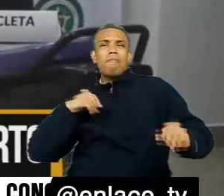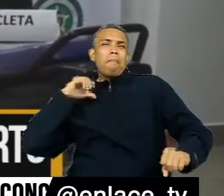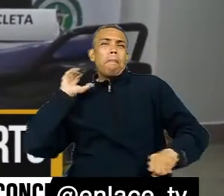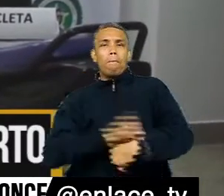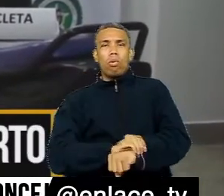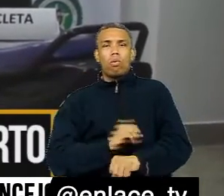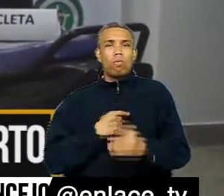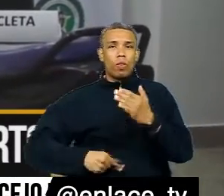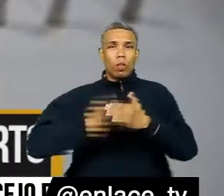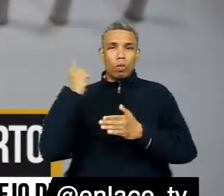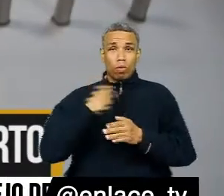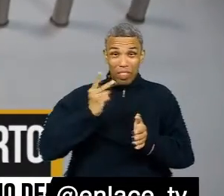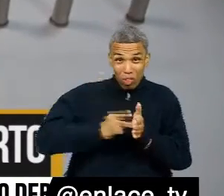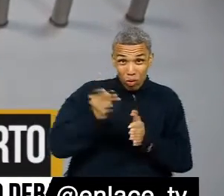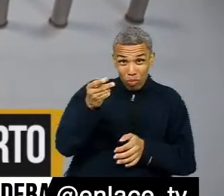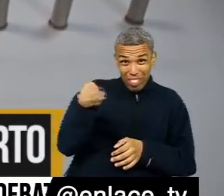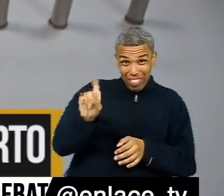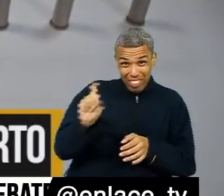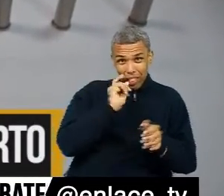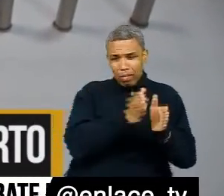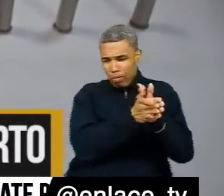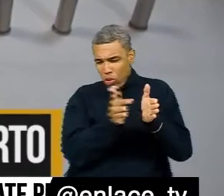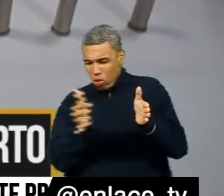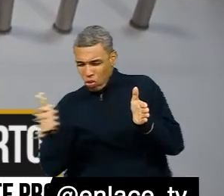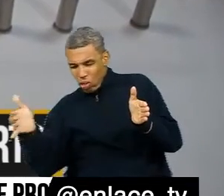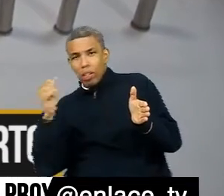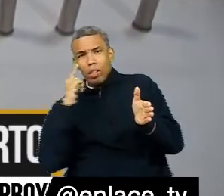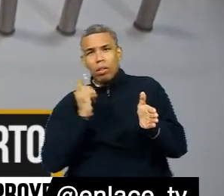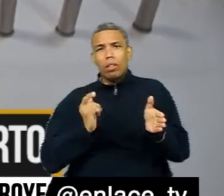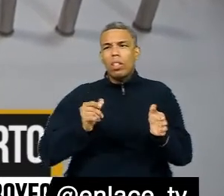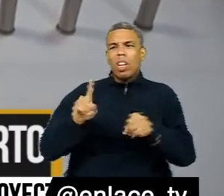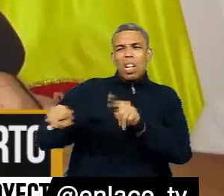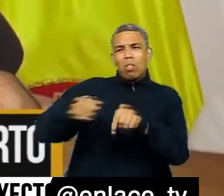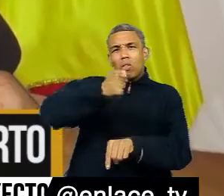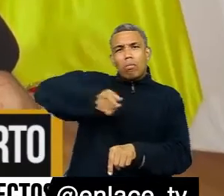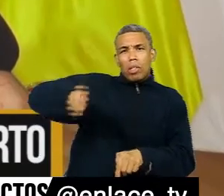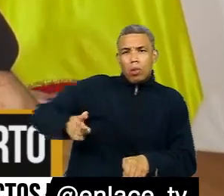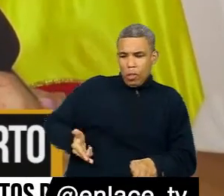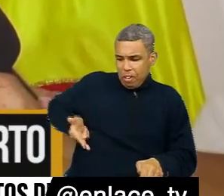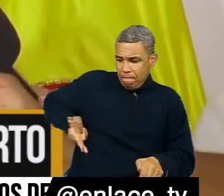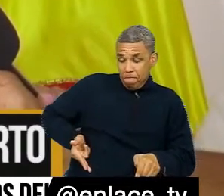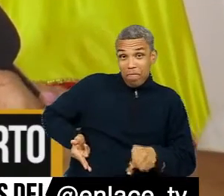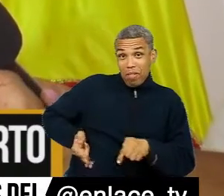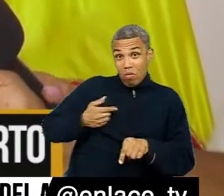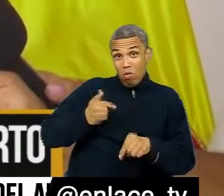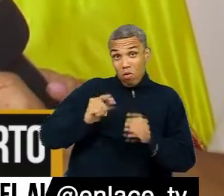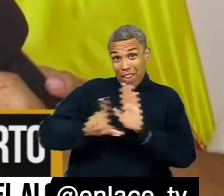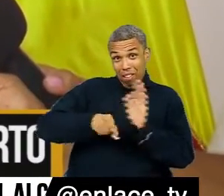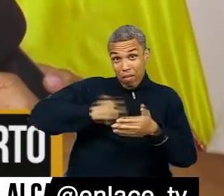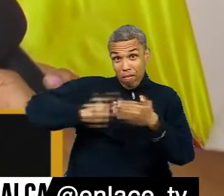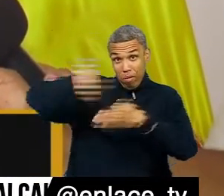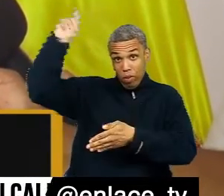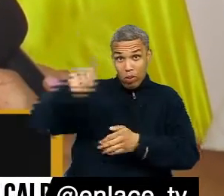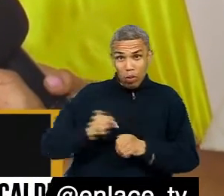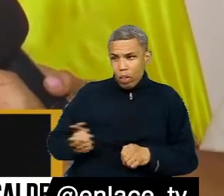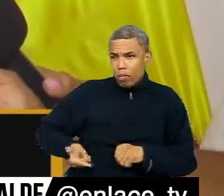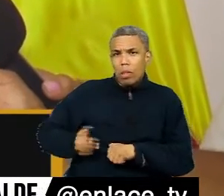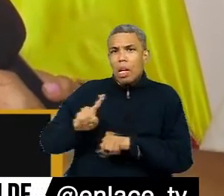las autoridades se han incautado de 330 armas de fuego en la ciudad y región. Del hecho queda la incautación de un arma de fuego,